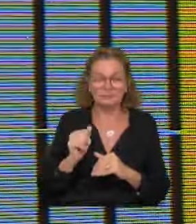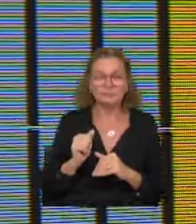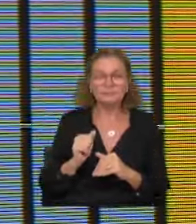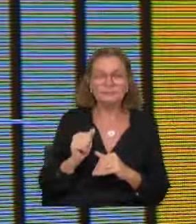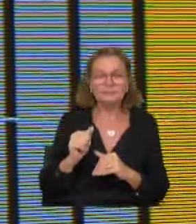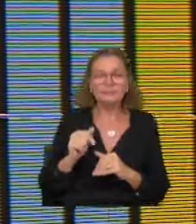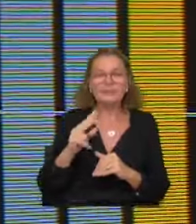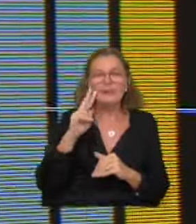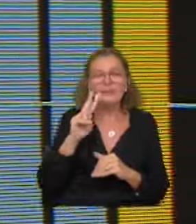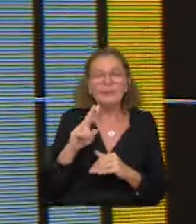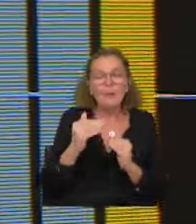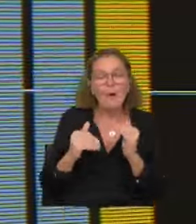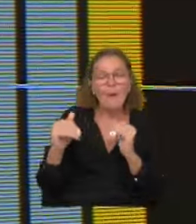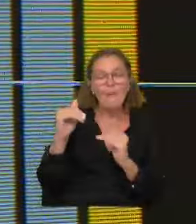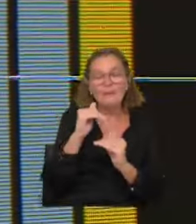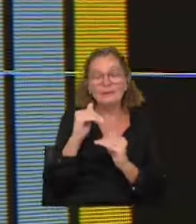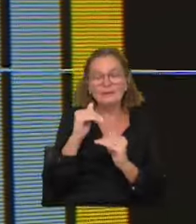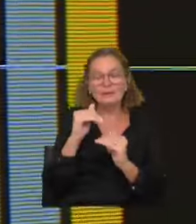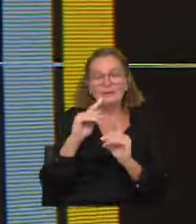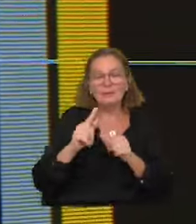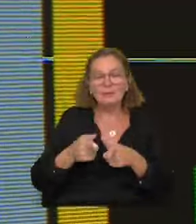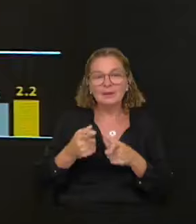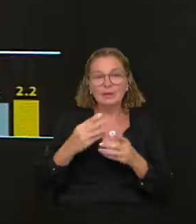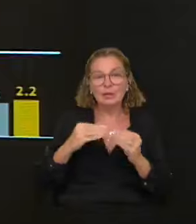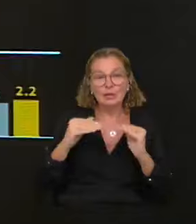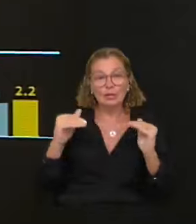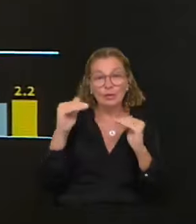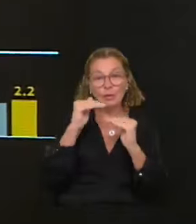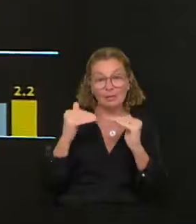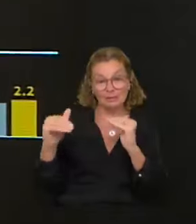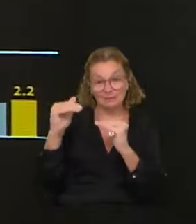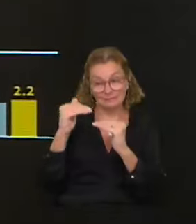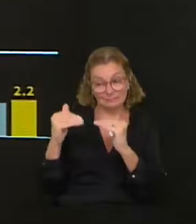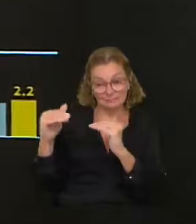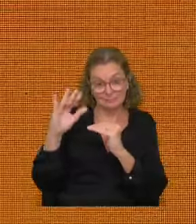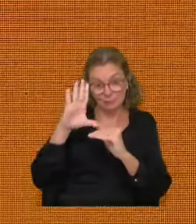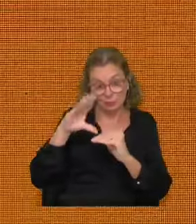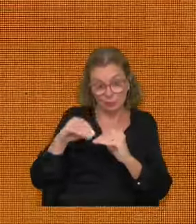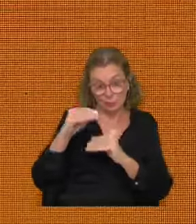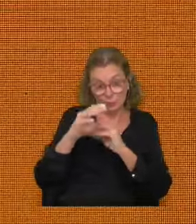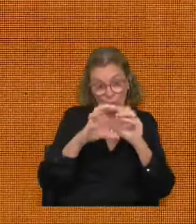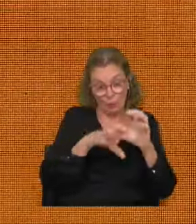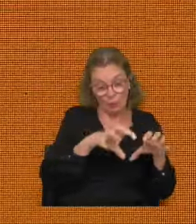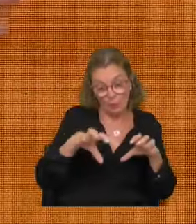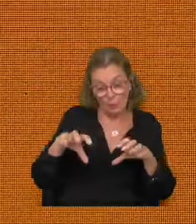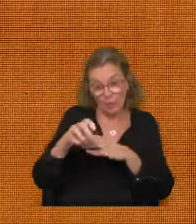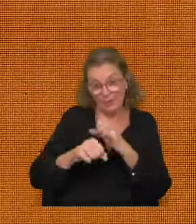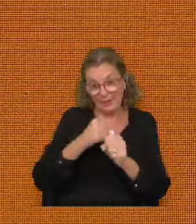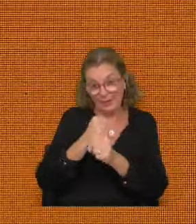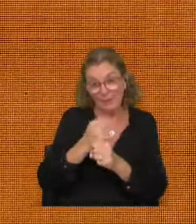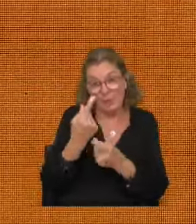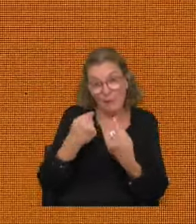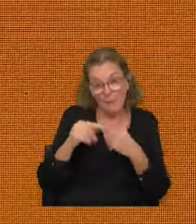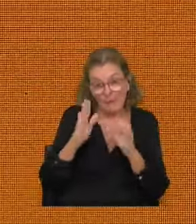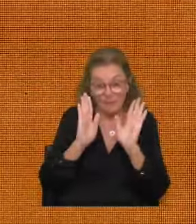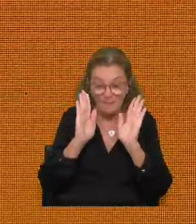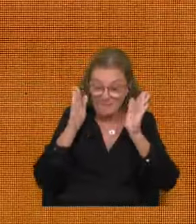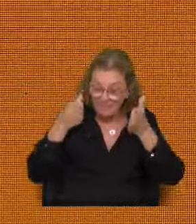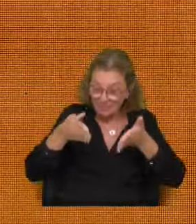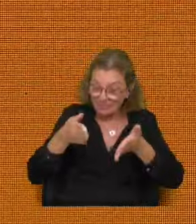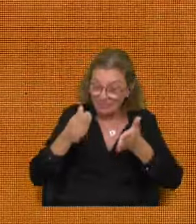si vemos aumenta en eh todas las las franjas etarias pero en particular